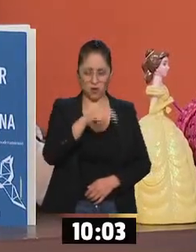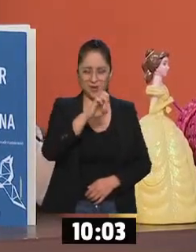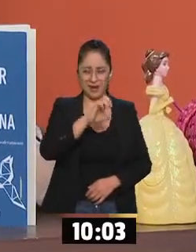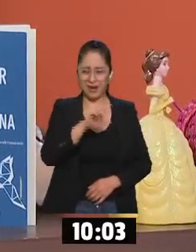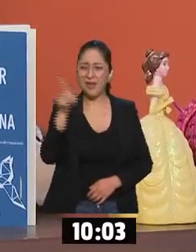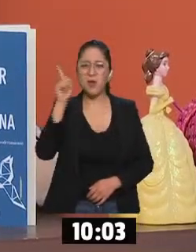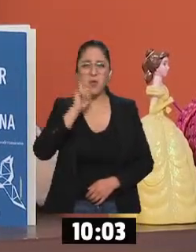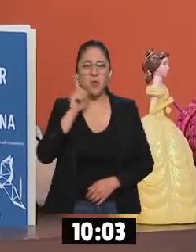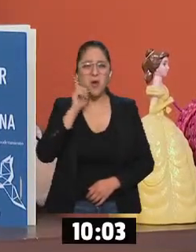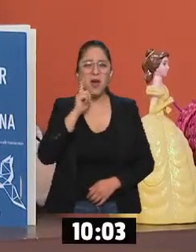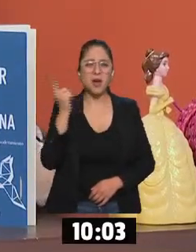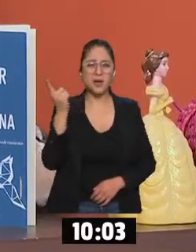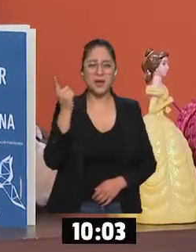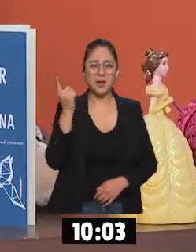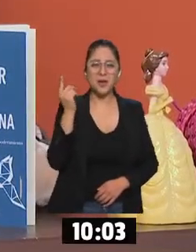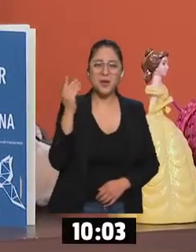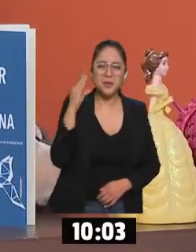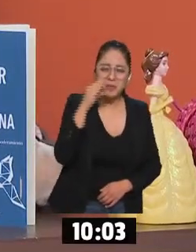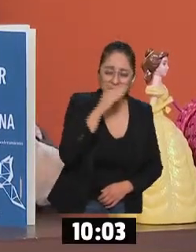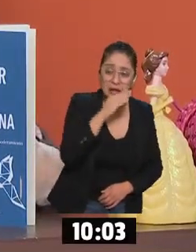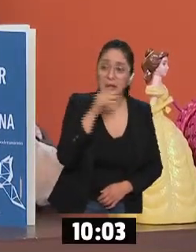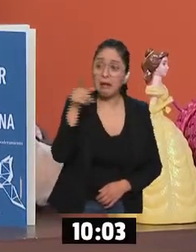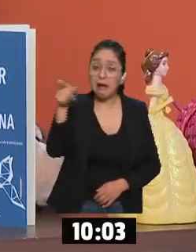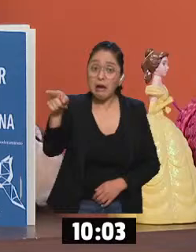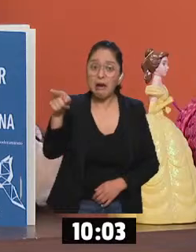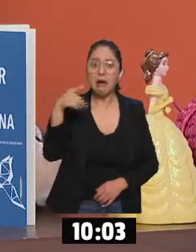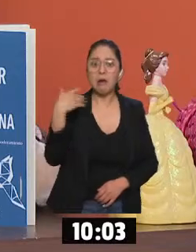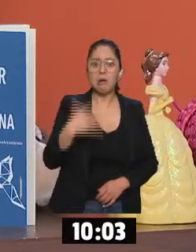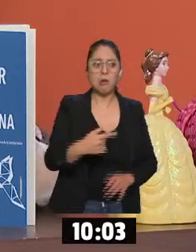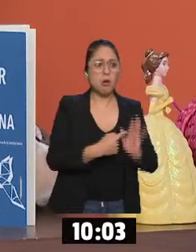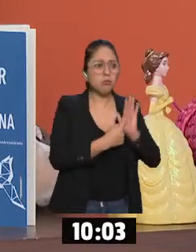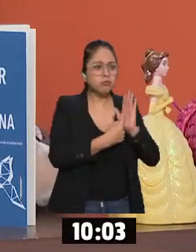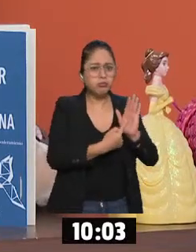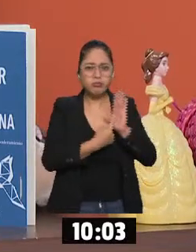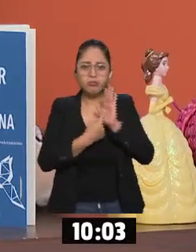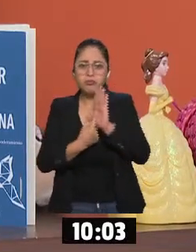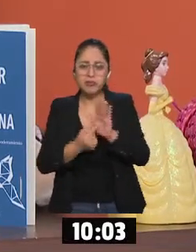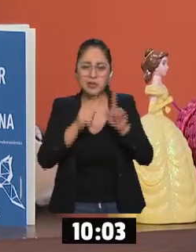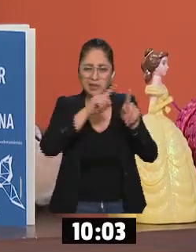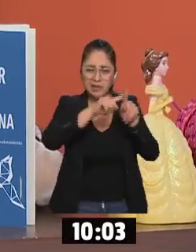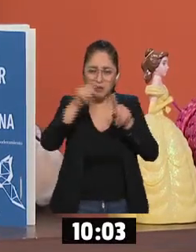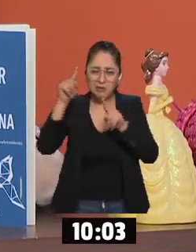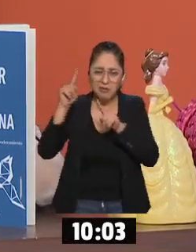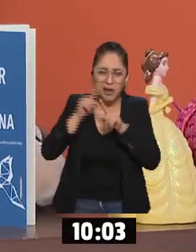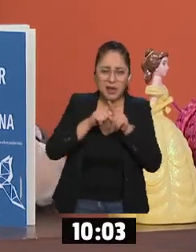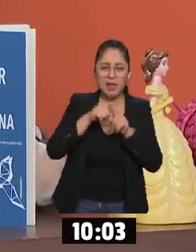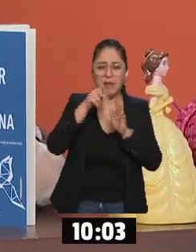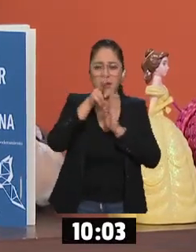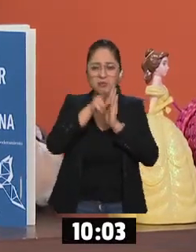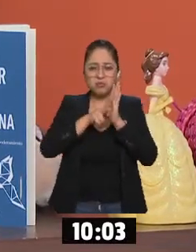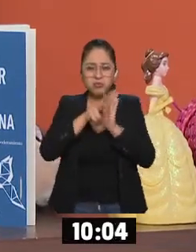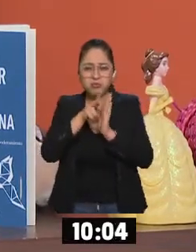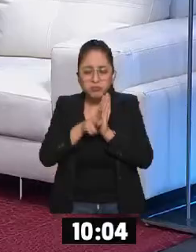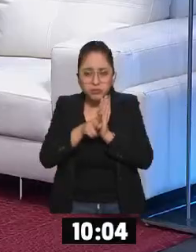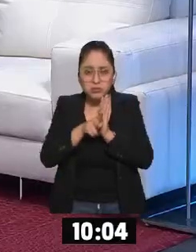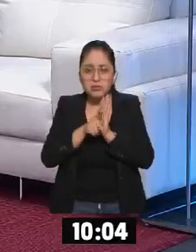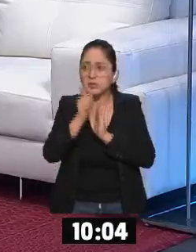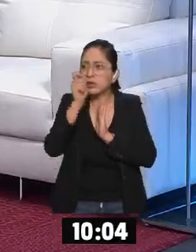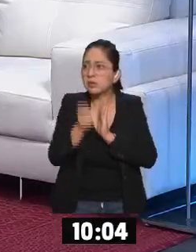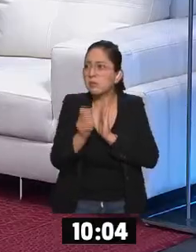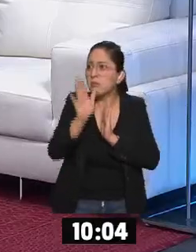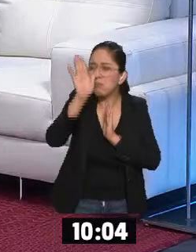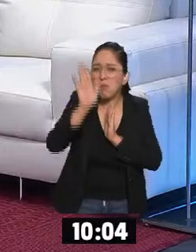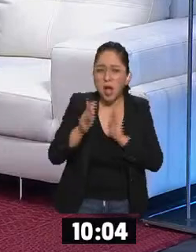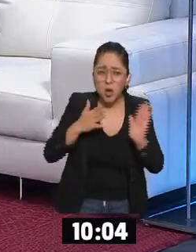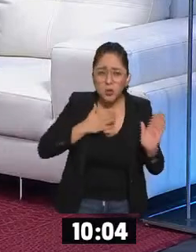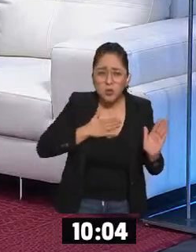mis twisties, pero ¿qué son los twisties? Y entonces mostró una grabación y decía, siento que estoy cargando el peso del mundo entero